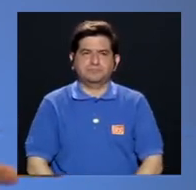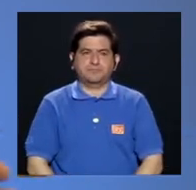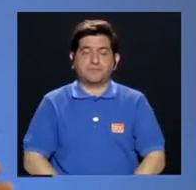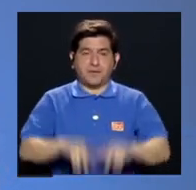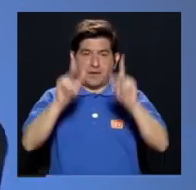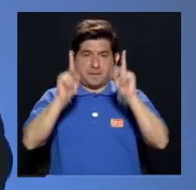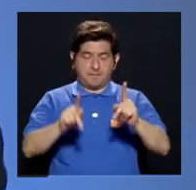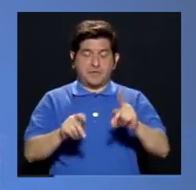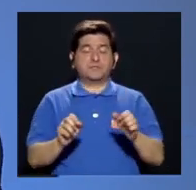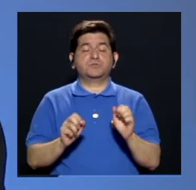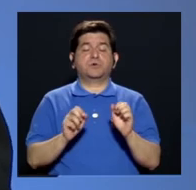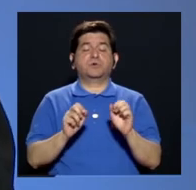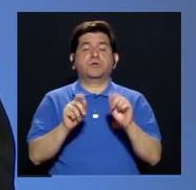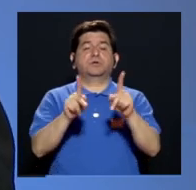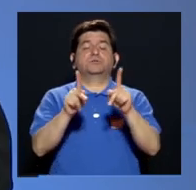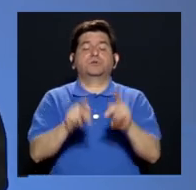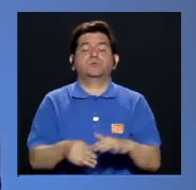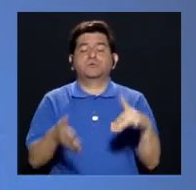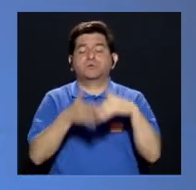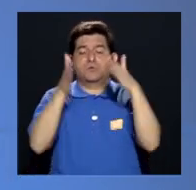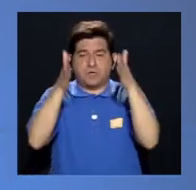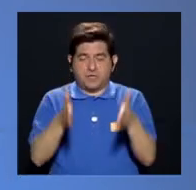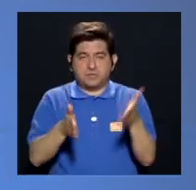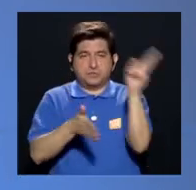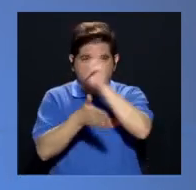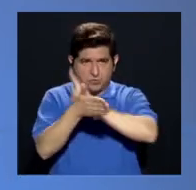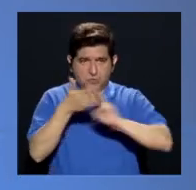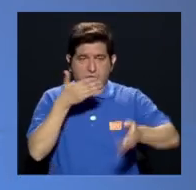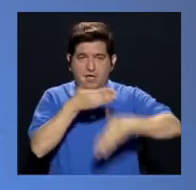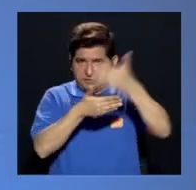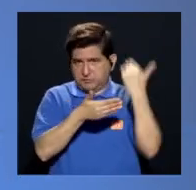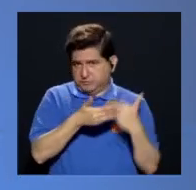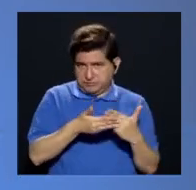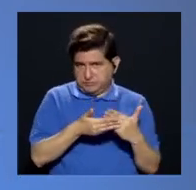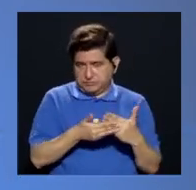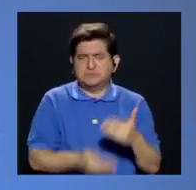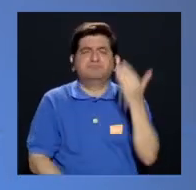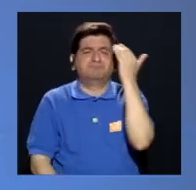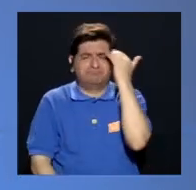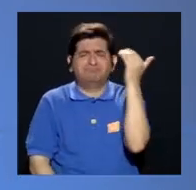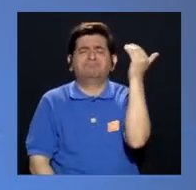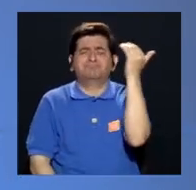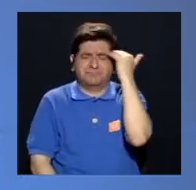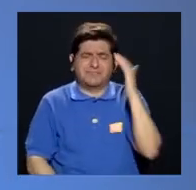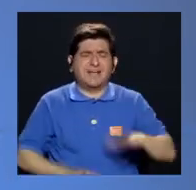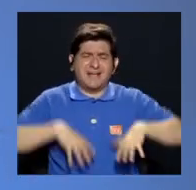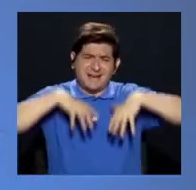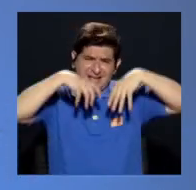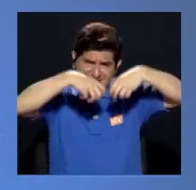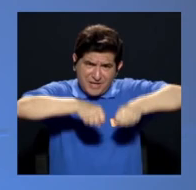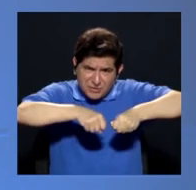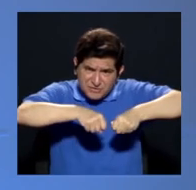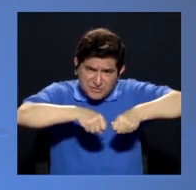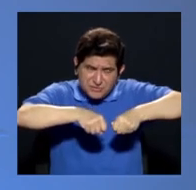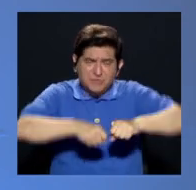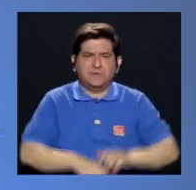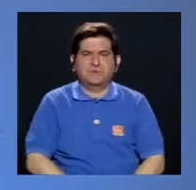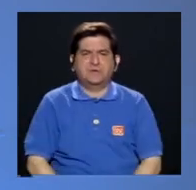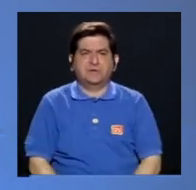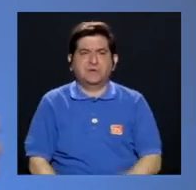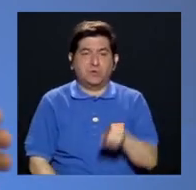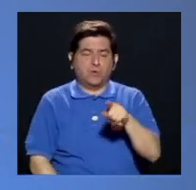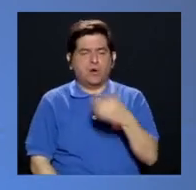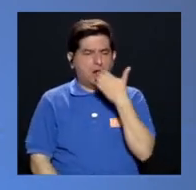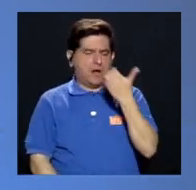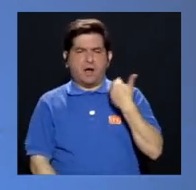Quienes hemos tenido la oportunidad de ser estudiantes universitarios, sabemos que graduarse es